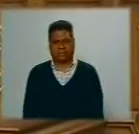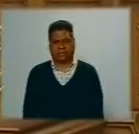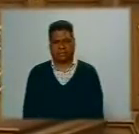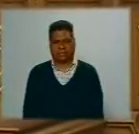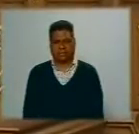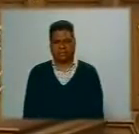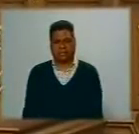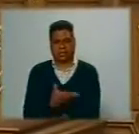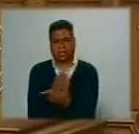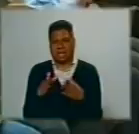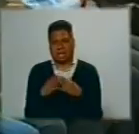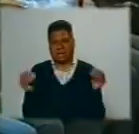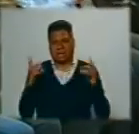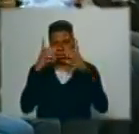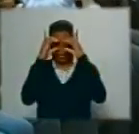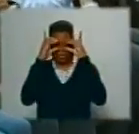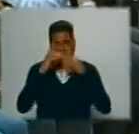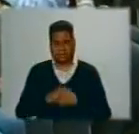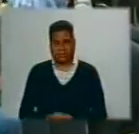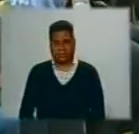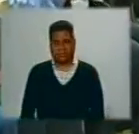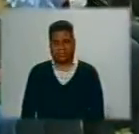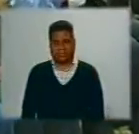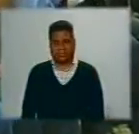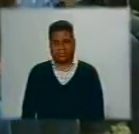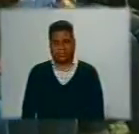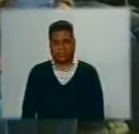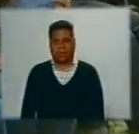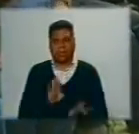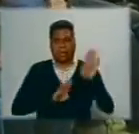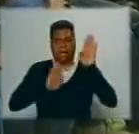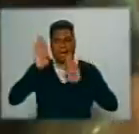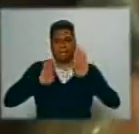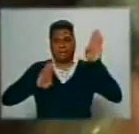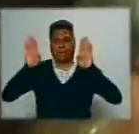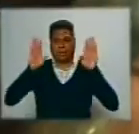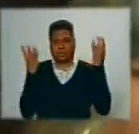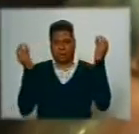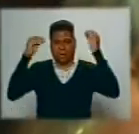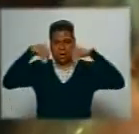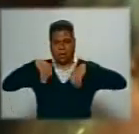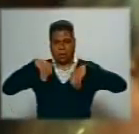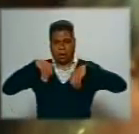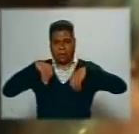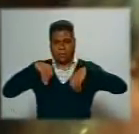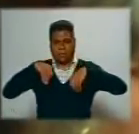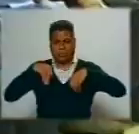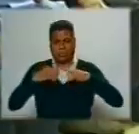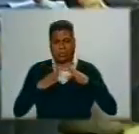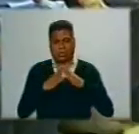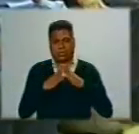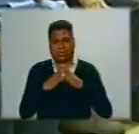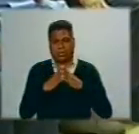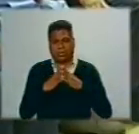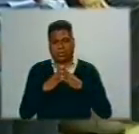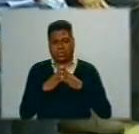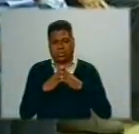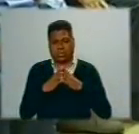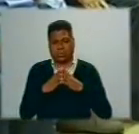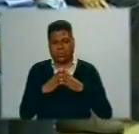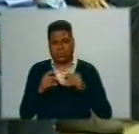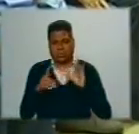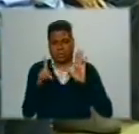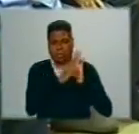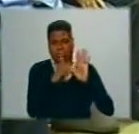todo, presidenta. En consideración para aprobación, el acuerdo de la Asamblea Nacional Constituyente sobre los derechos en